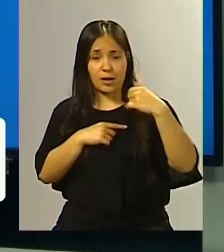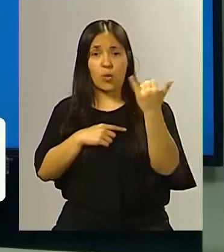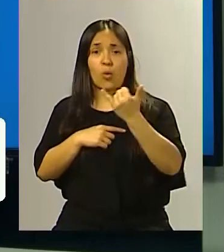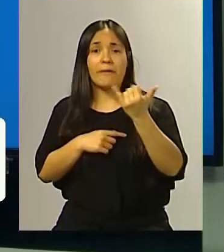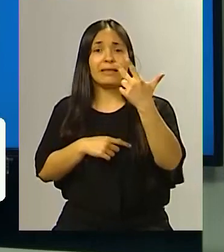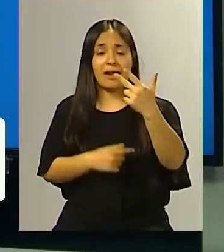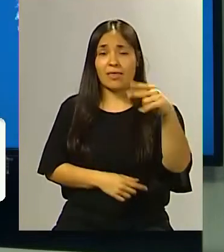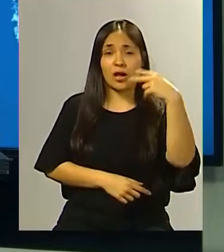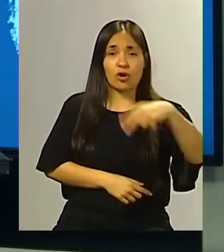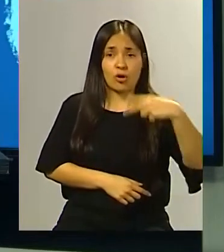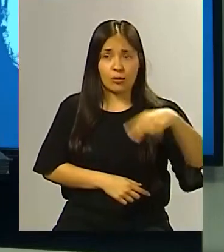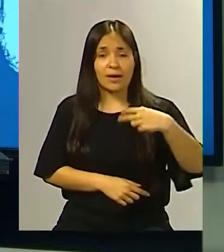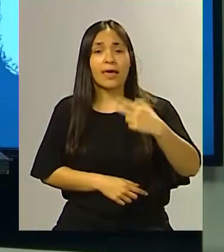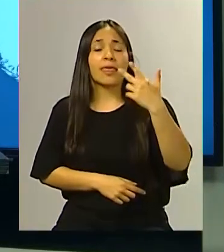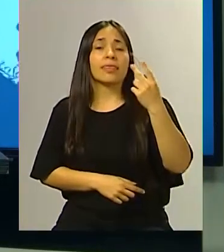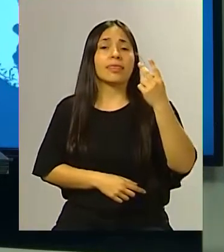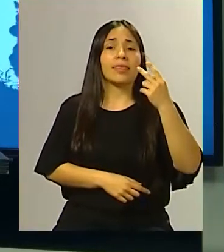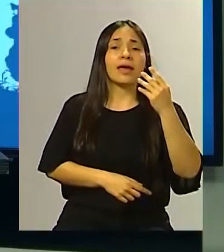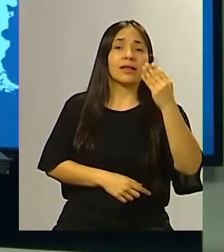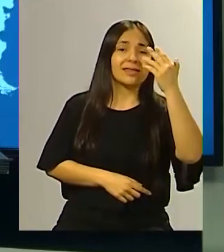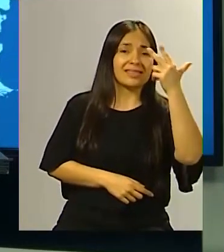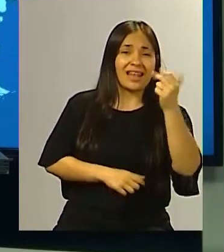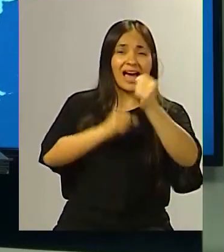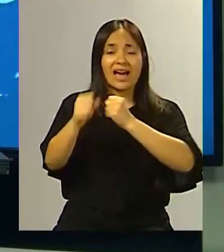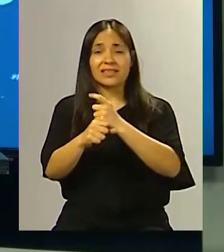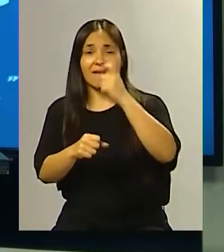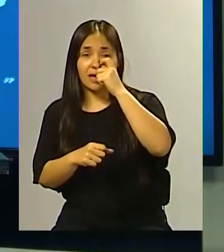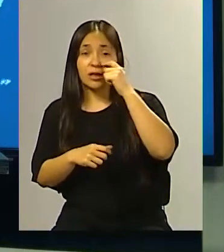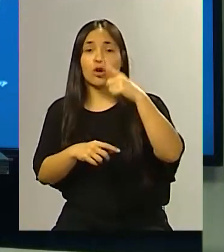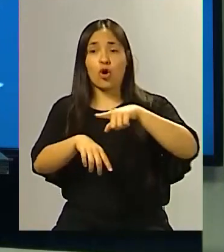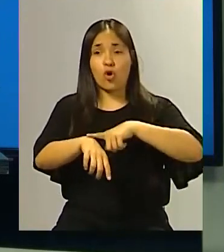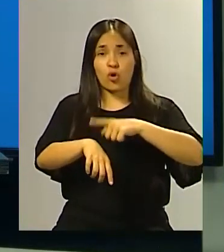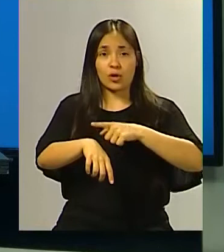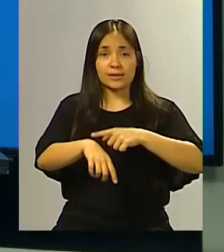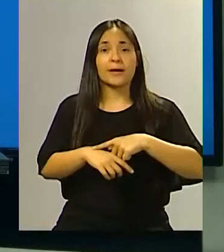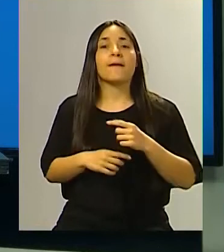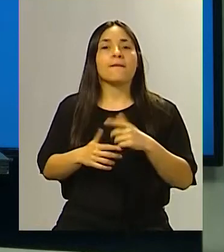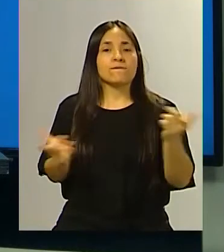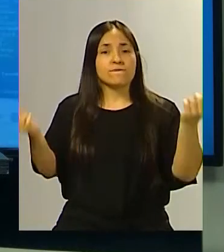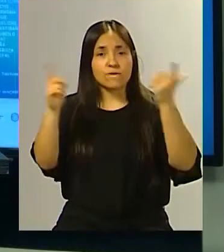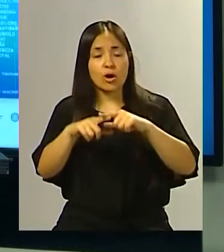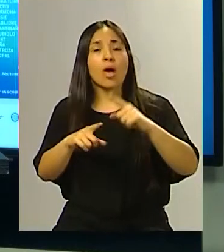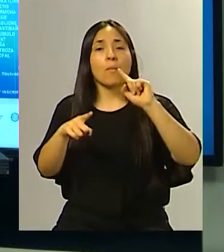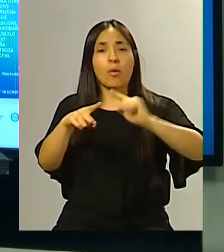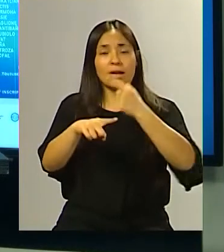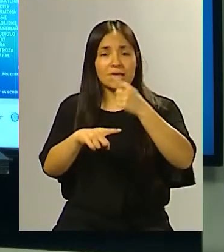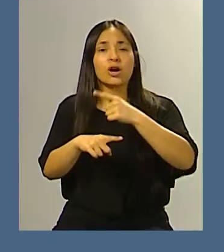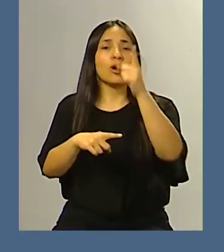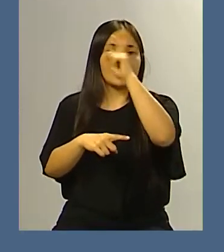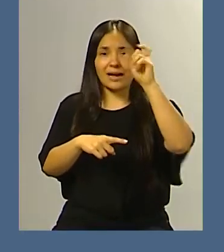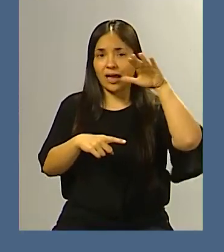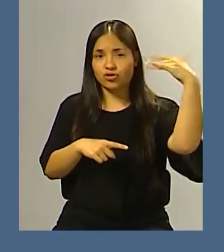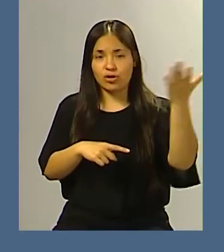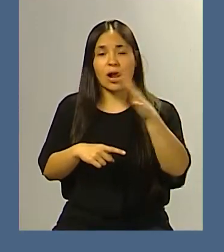de noviembre, de 15 a 20 horas, se va a llevar a cabo el Foro de Política Internacional Argentina. Se va a llevar a cabo en